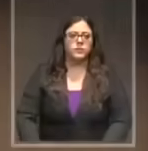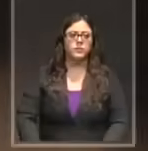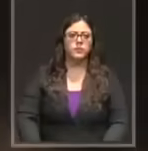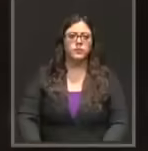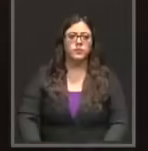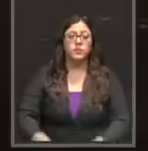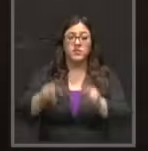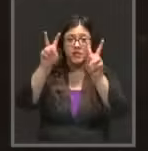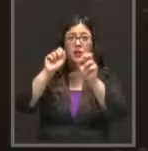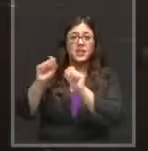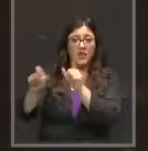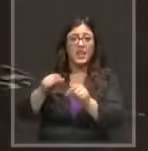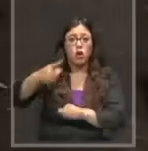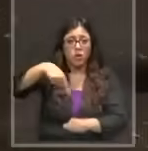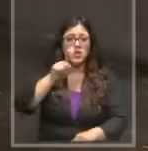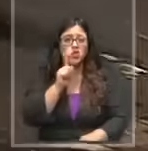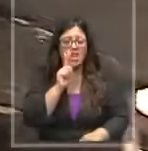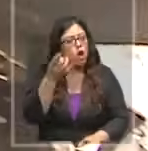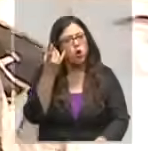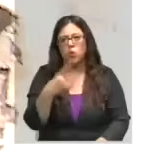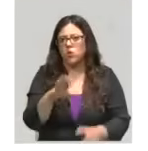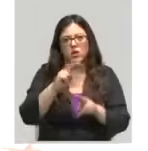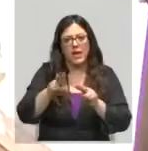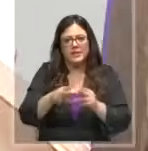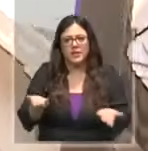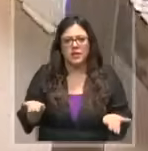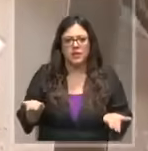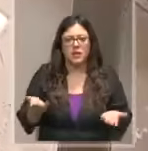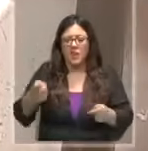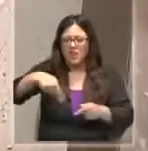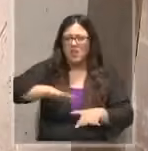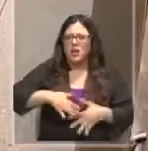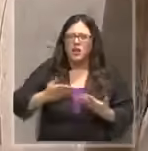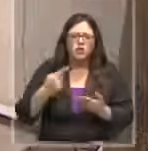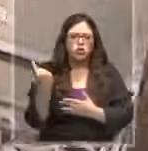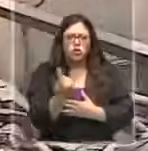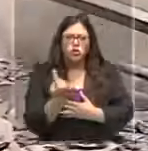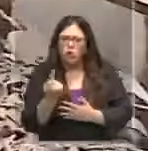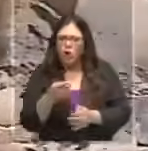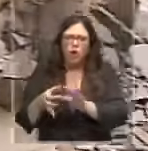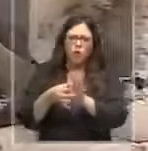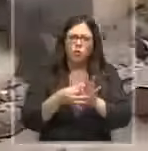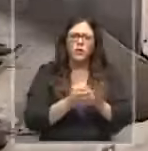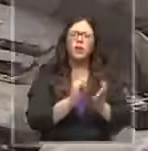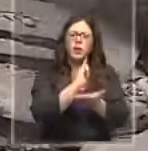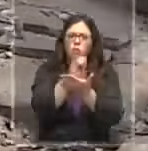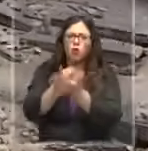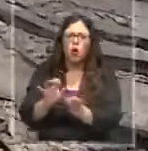Porque defender lo que les queda es lo único que pueden hacer. Se sienten desamparados por los organismos